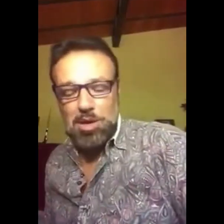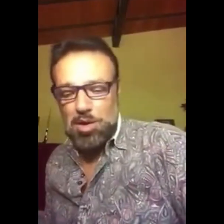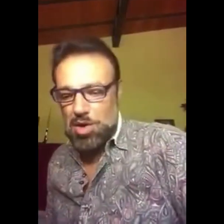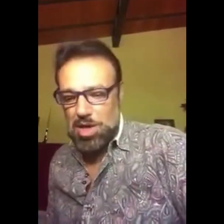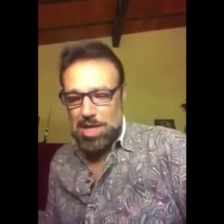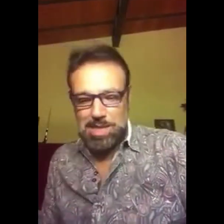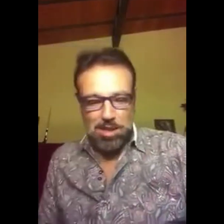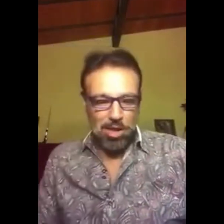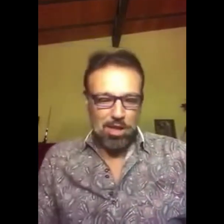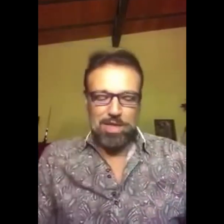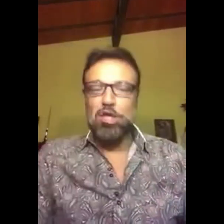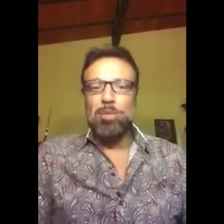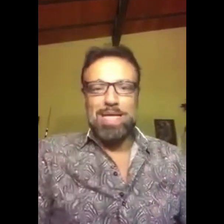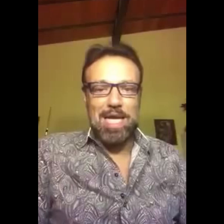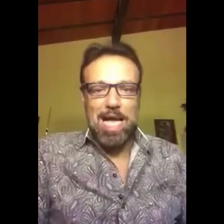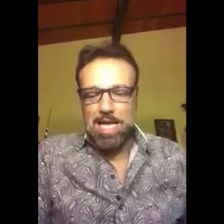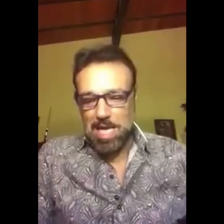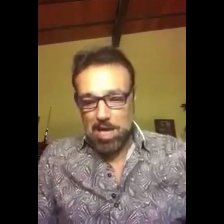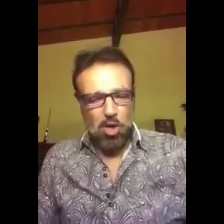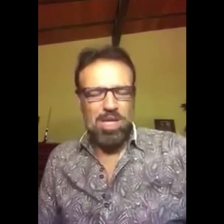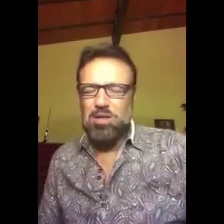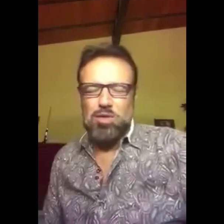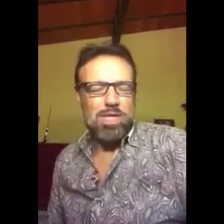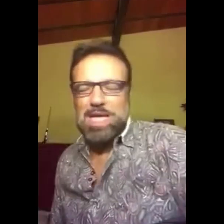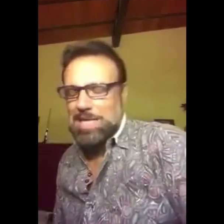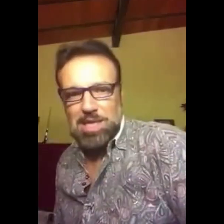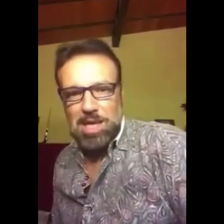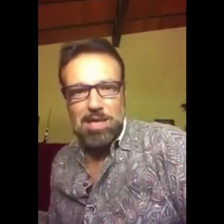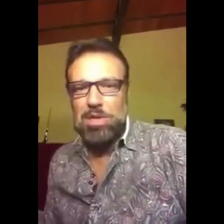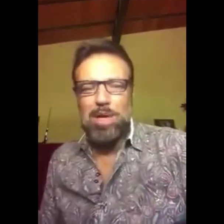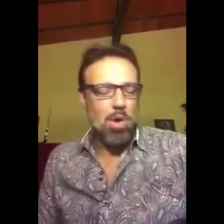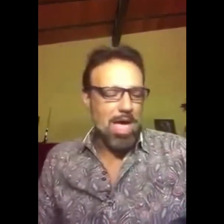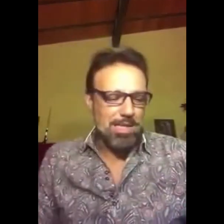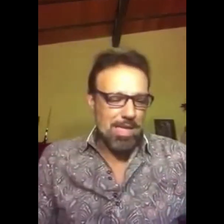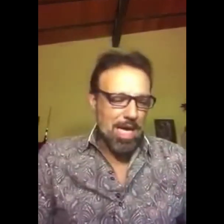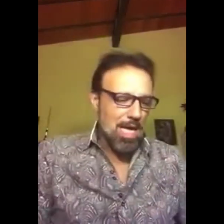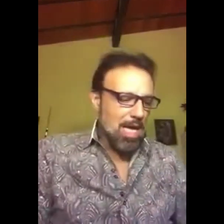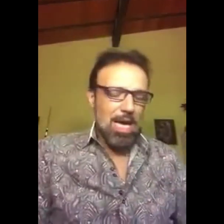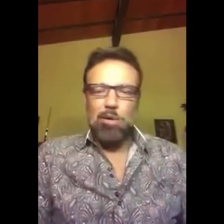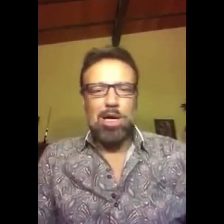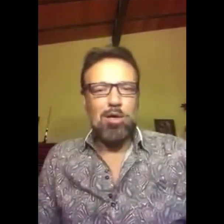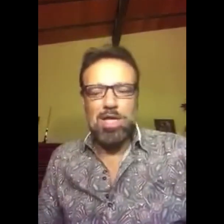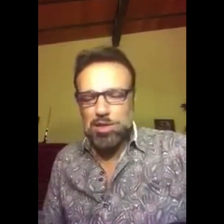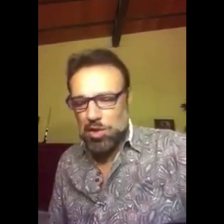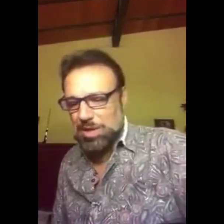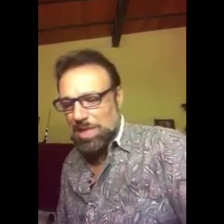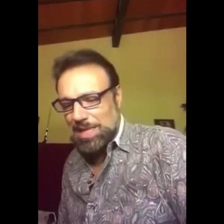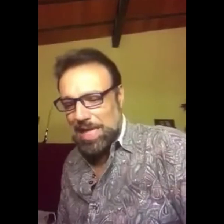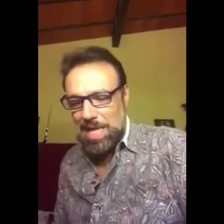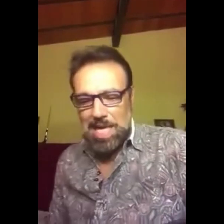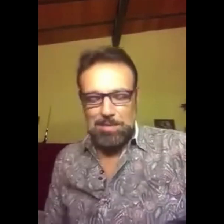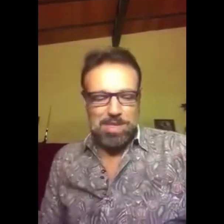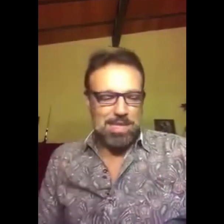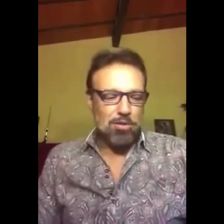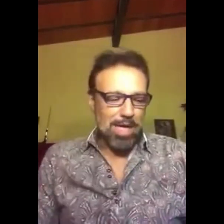delante mío, siendo que tengo tanto material, los peritos un desastre, una vergüenza, el abogado de ellos, en vez de